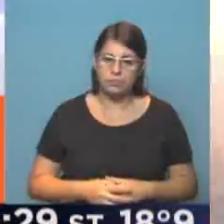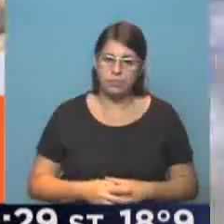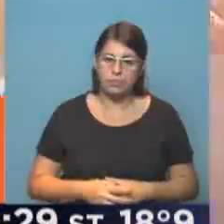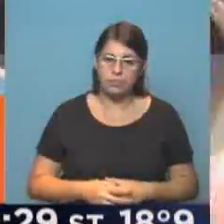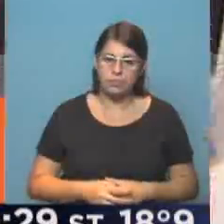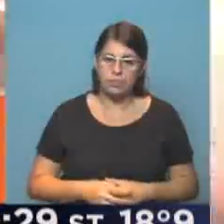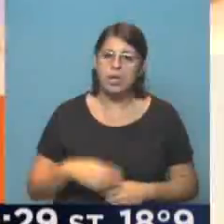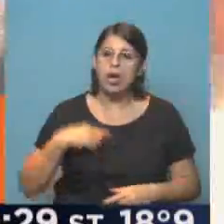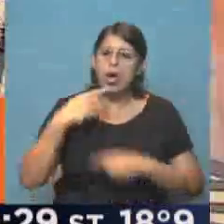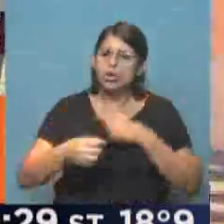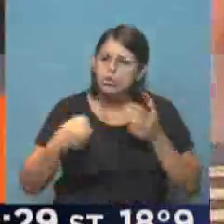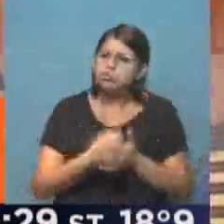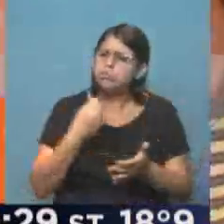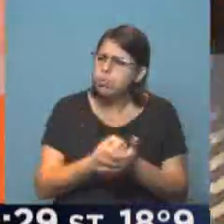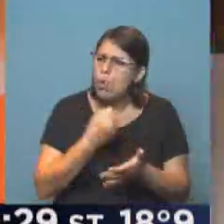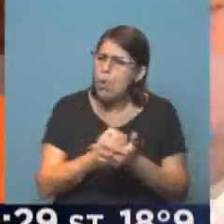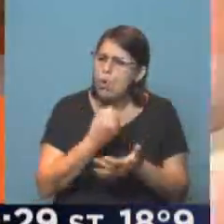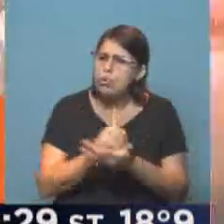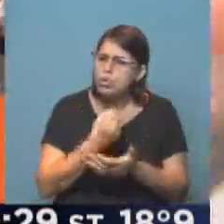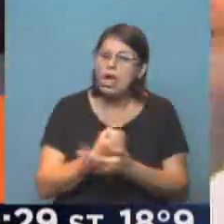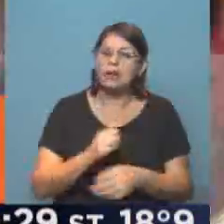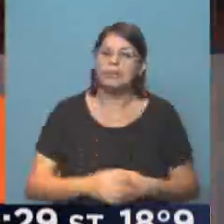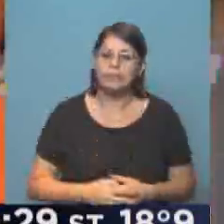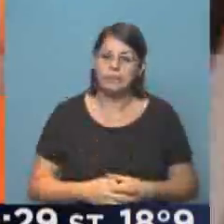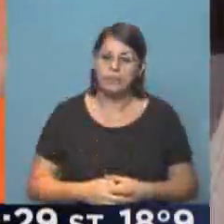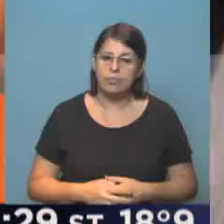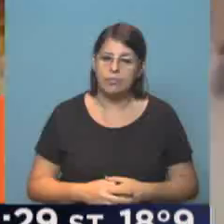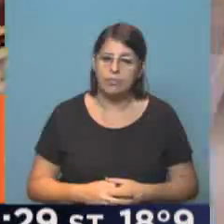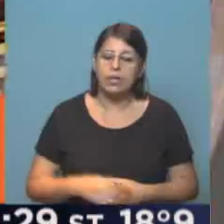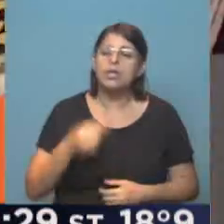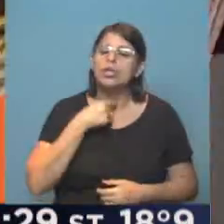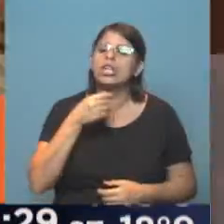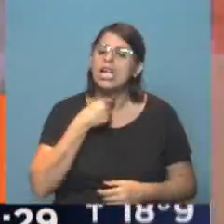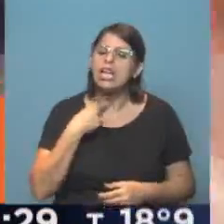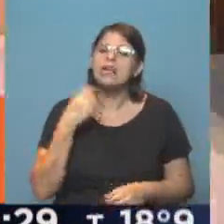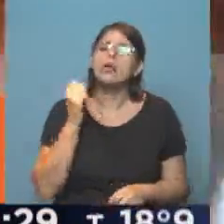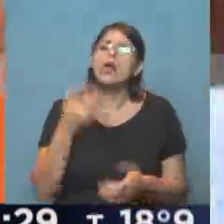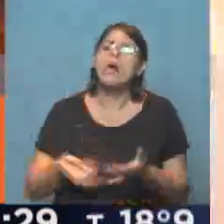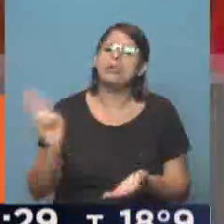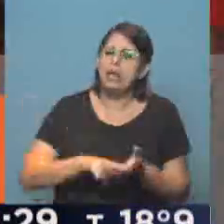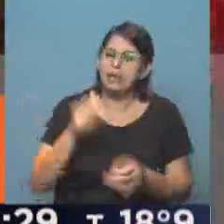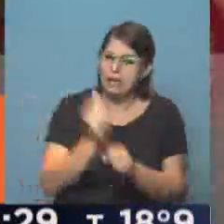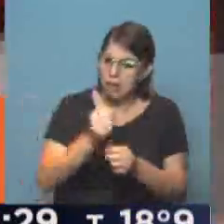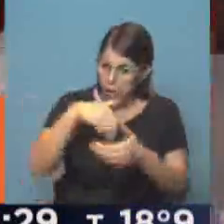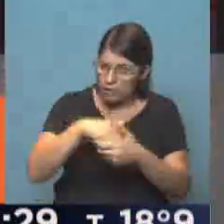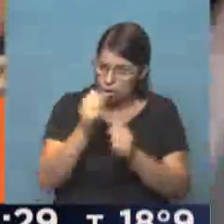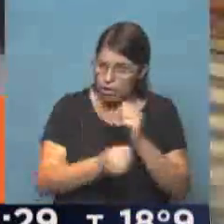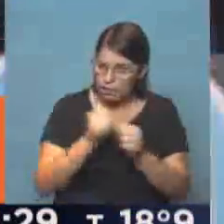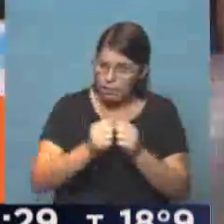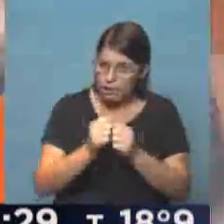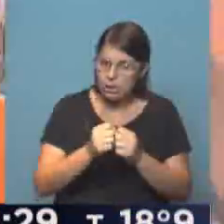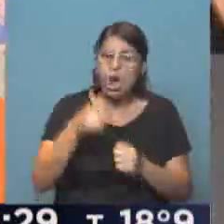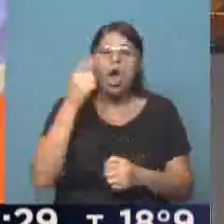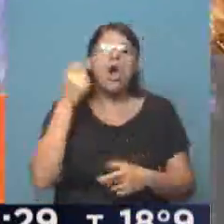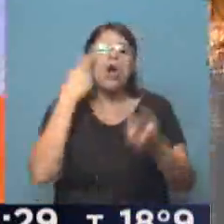¡Vamos a seguir peleando, Nosotros dejamos mucho acá, ¡Nuestra reincorporación la necesitamos ya! Por lo único que llora siempre el